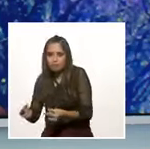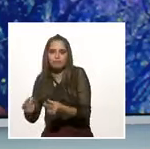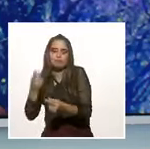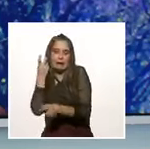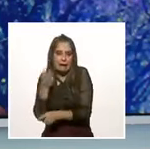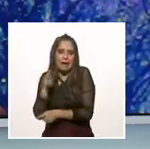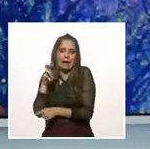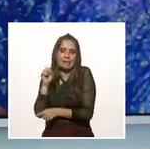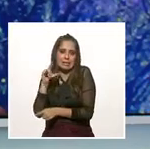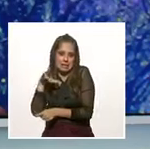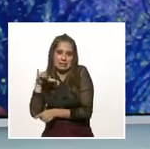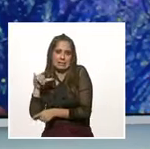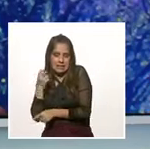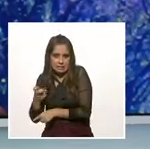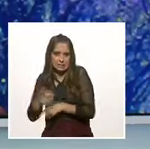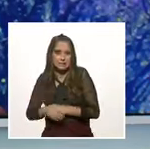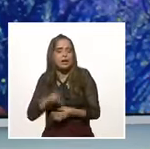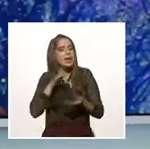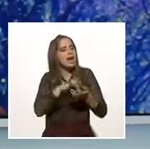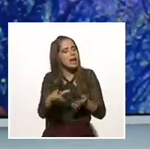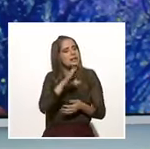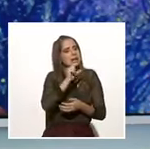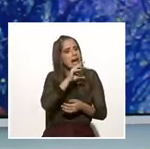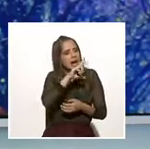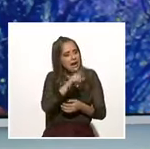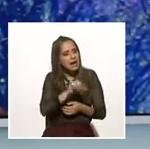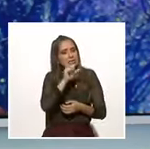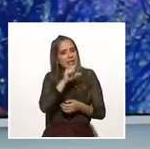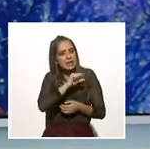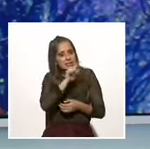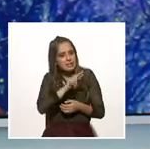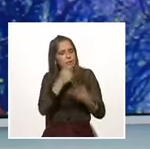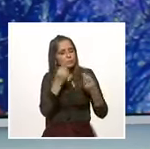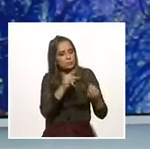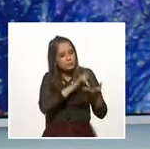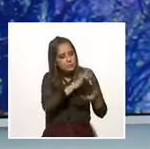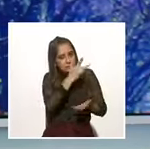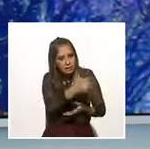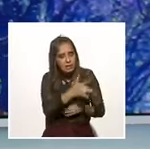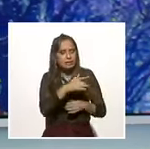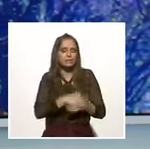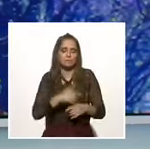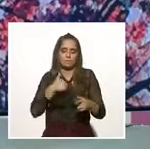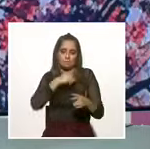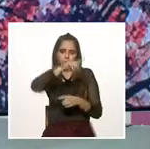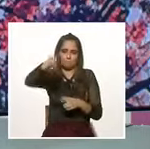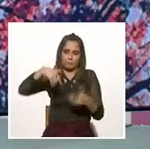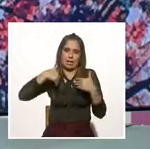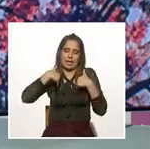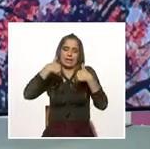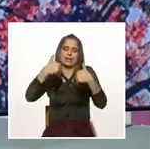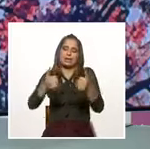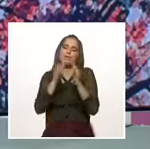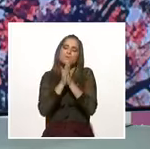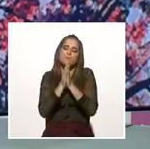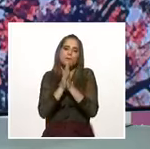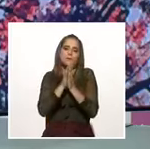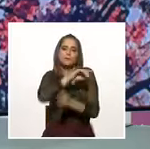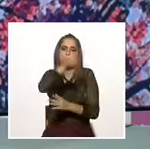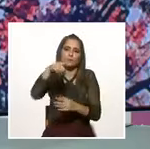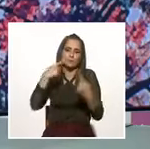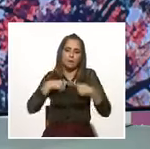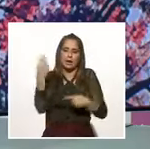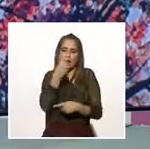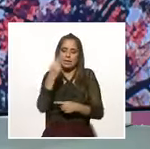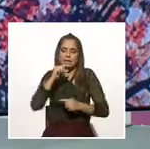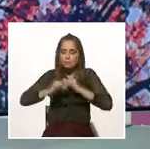Oye, muchísimas gracias, Carla Salazar. Gracias a muchísimas ustedes. Gracias. Quiero que nos queda claro, y sobre todo es la invitación para que todos seamos